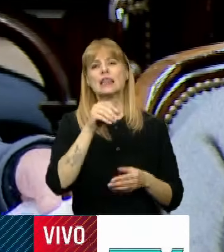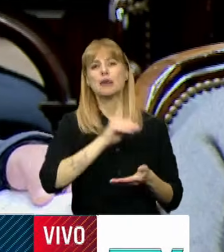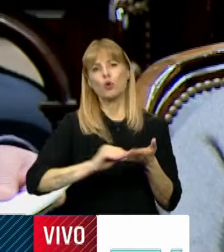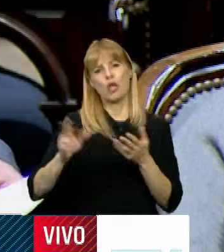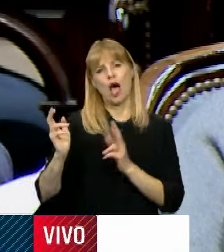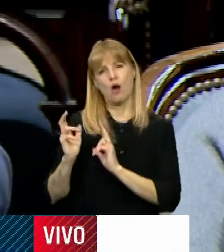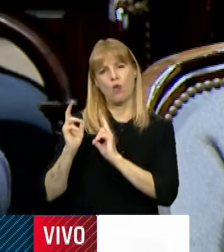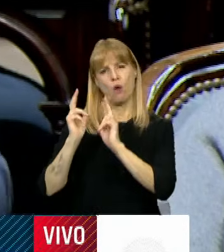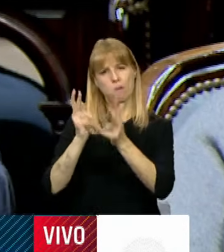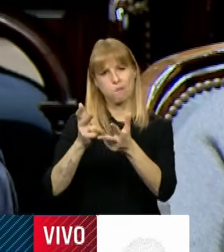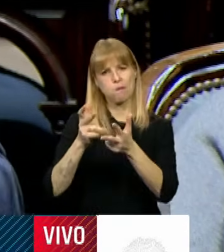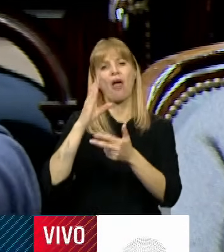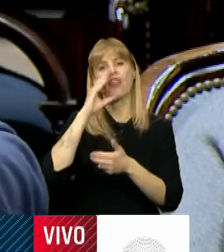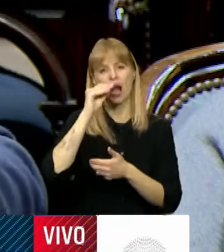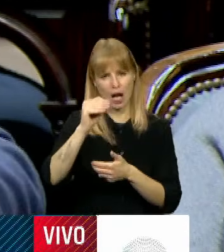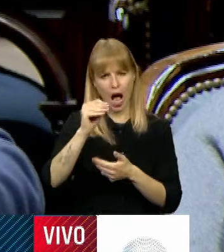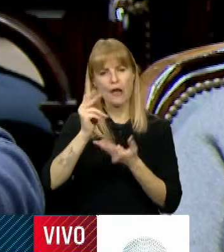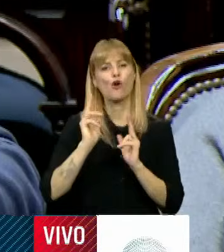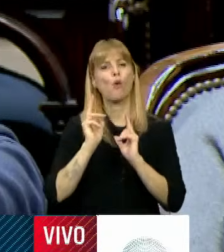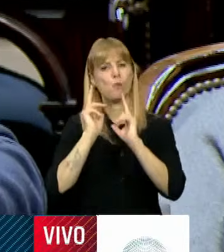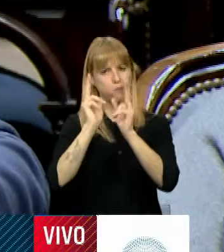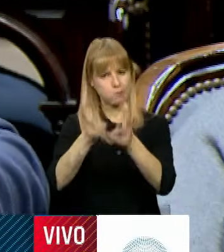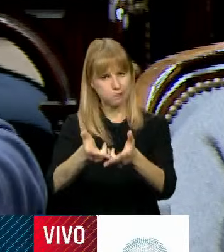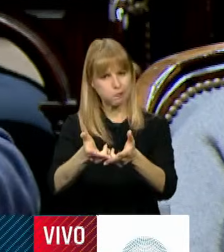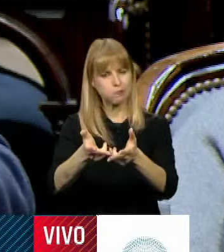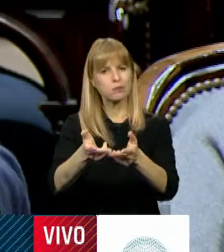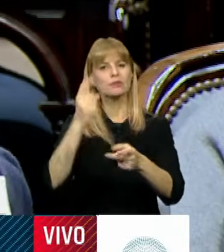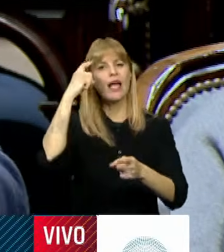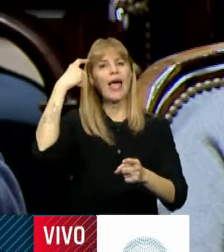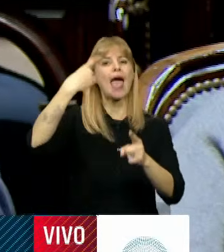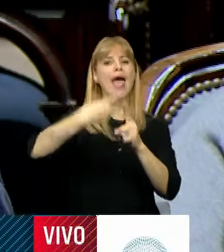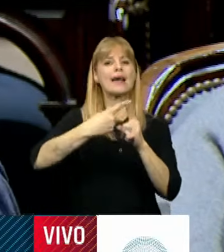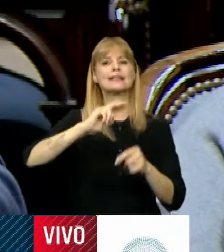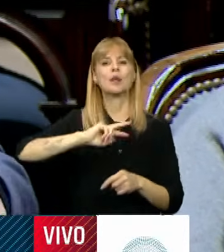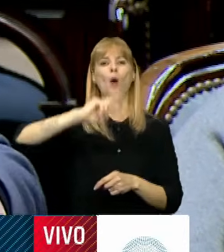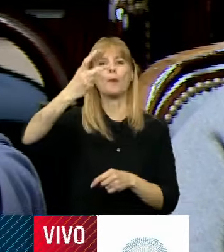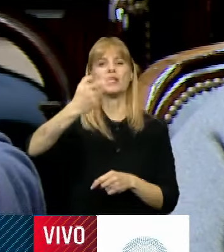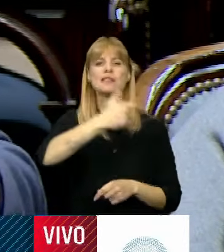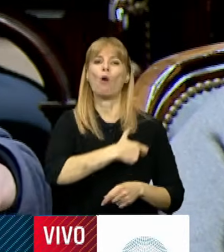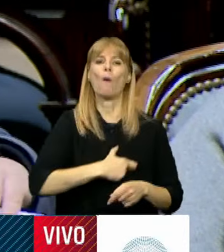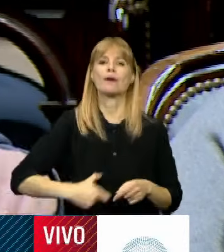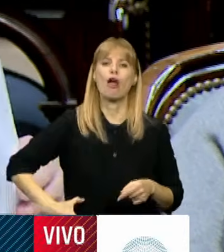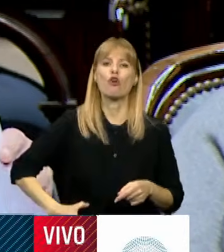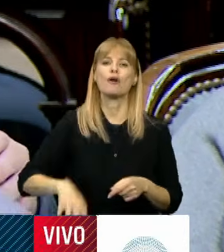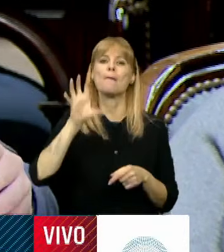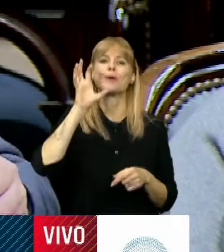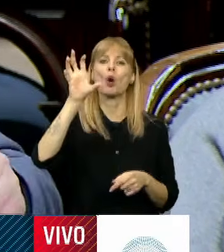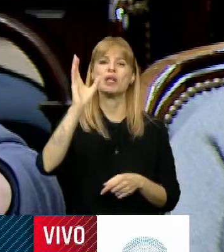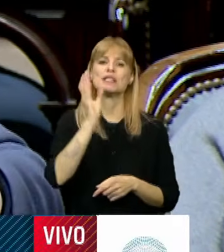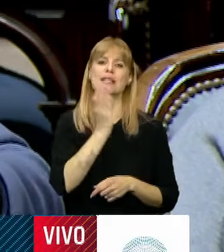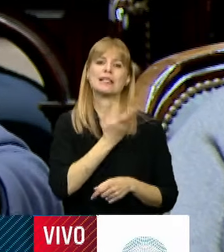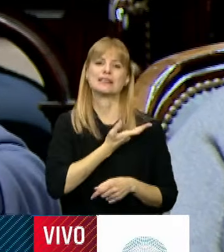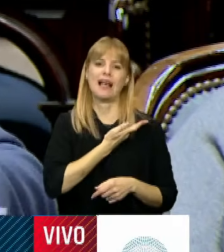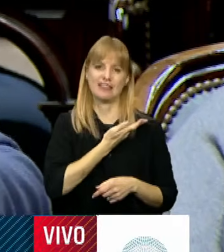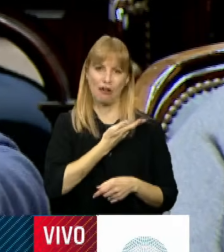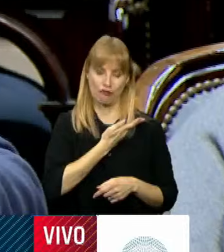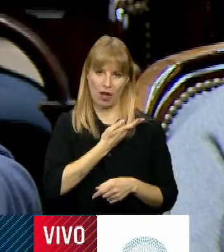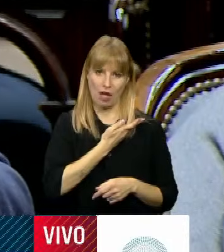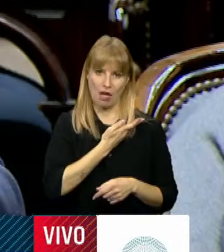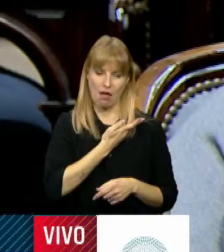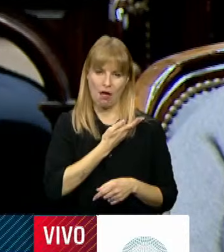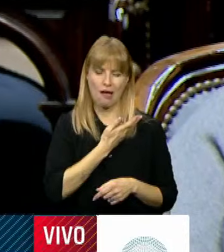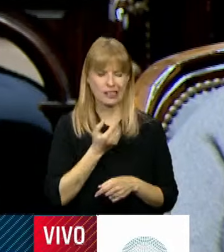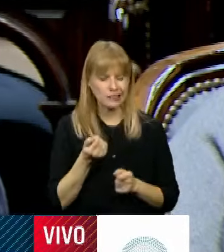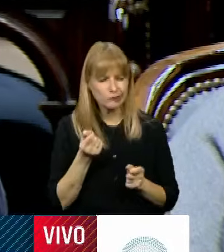preopinante a la ex vicegobernadora de la provincia de Santa Fe. Llama